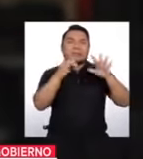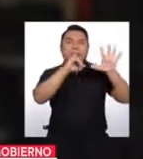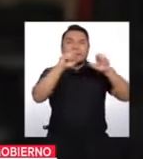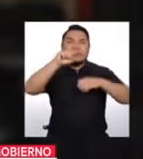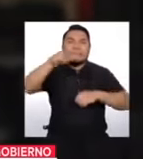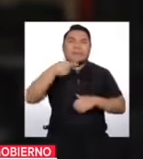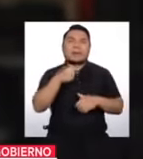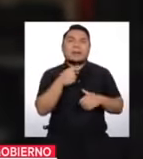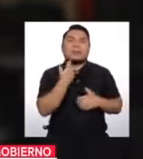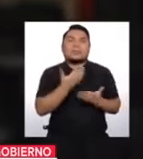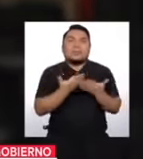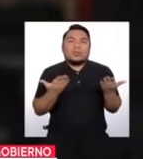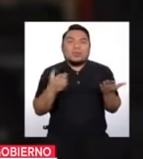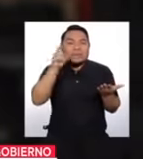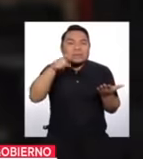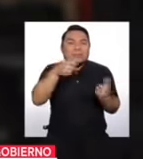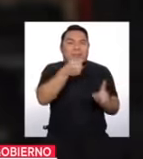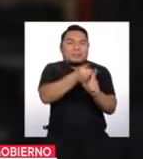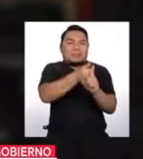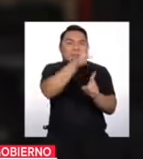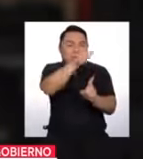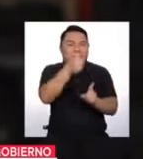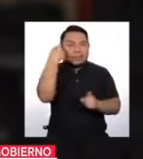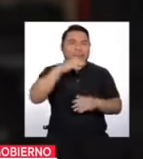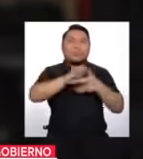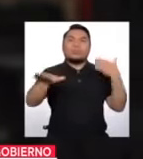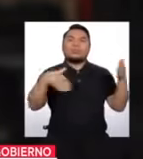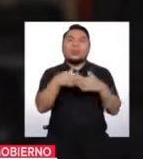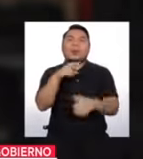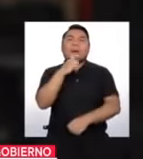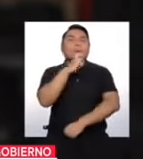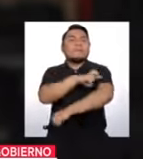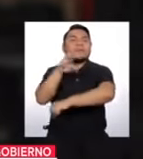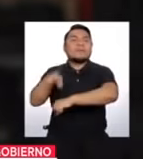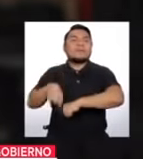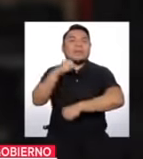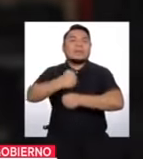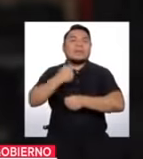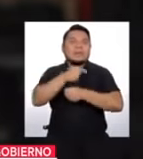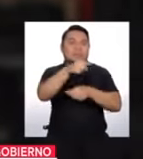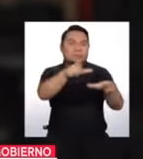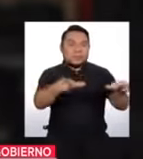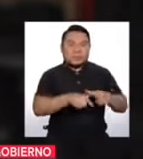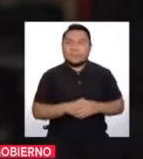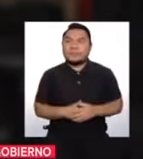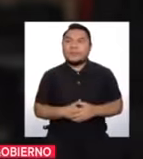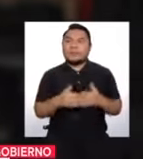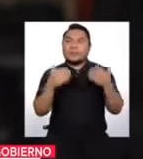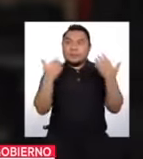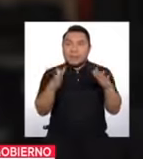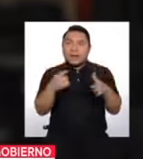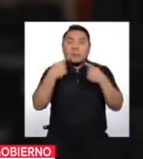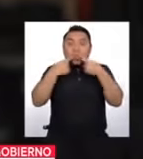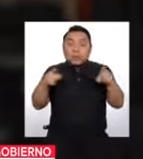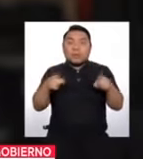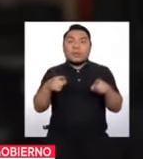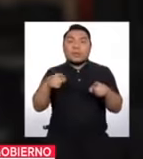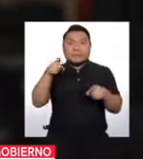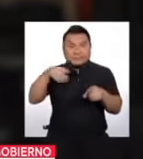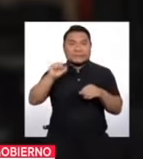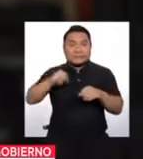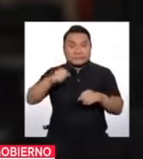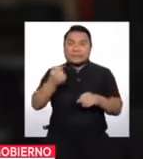600.000 piezas de equipo de protección personal para todos los profesionales que trabajan en la zona. Se anunció además la construcción de un